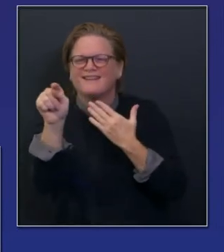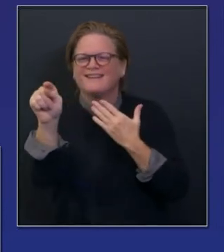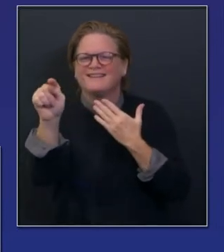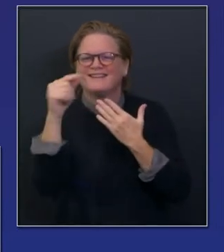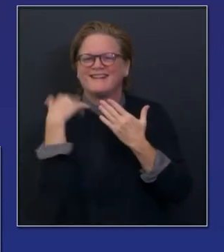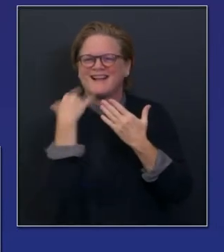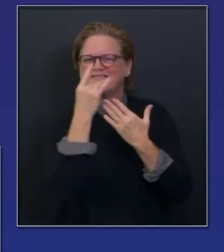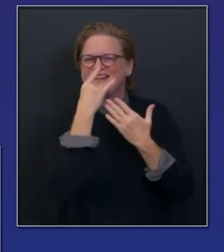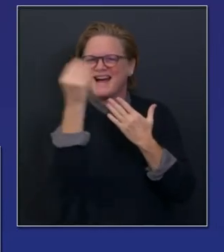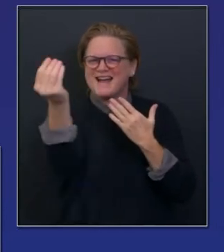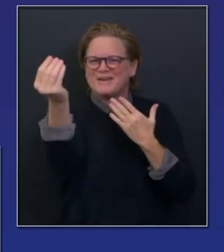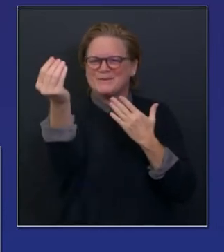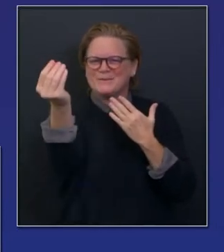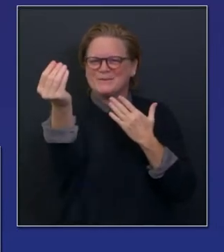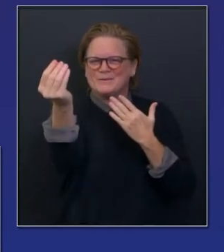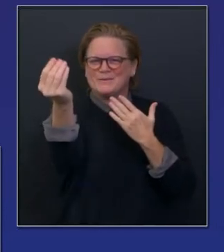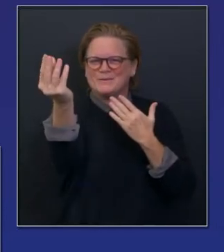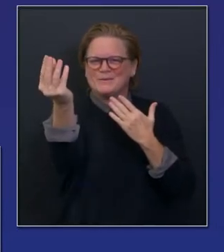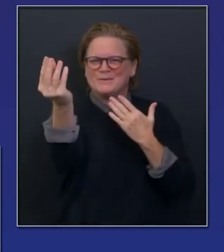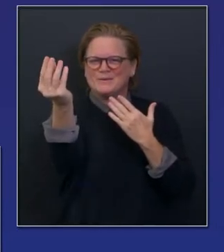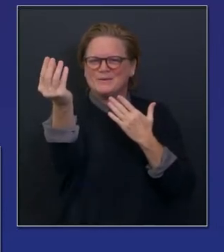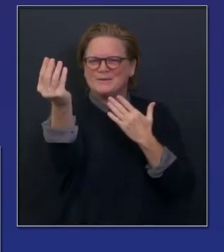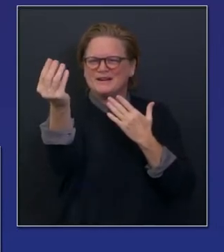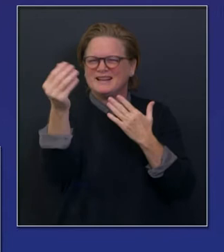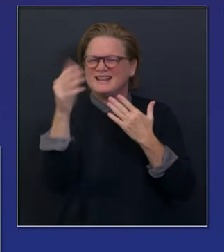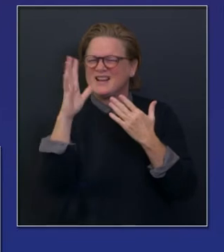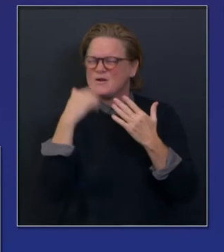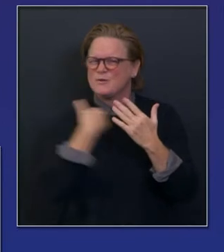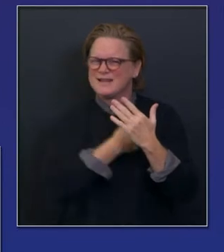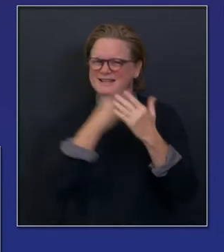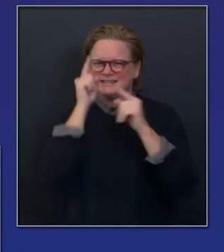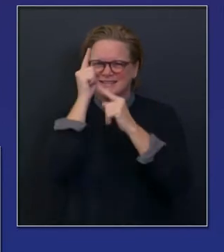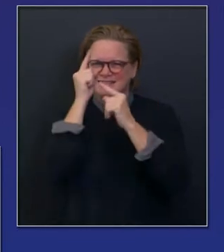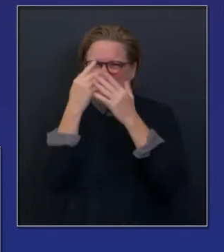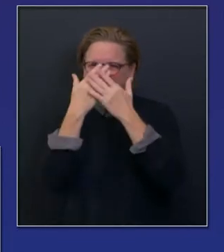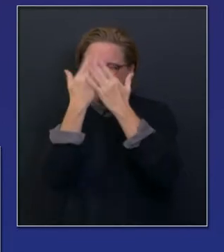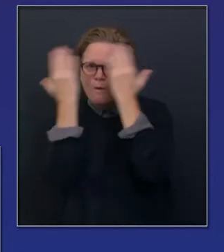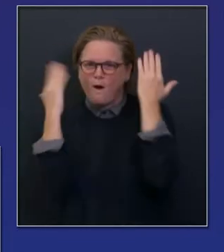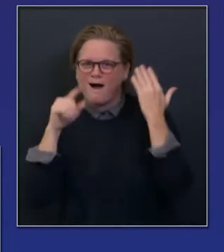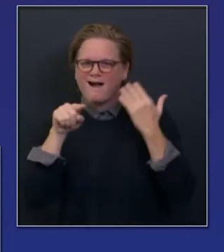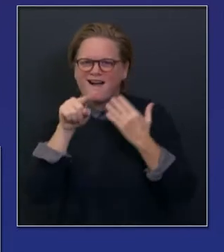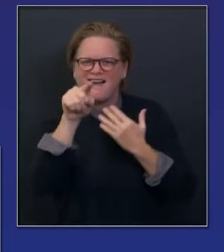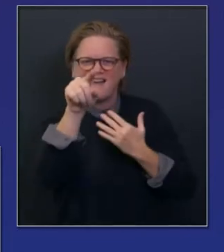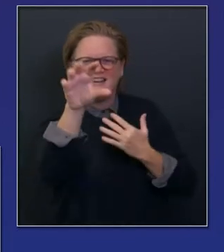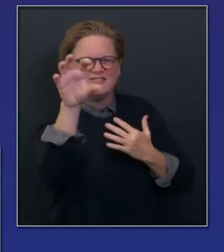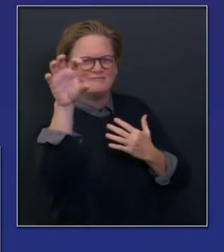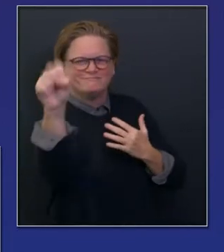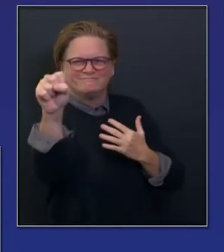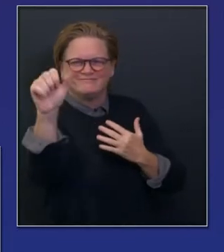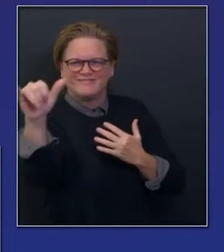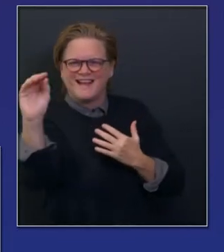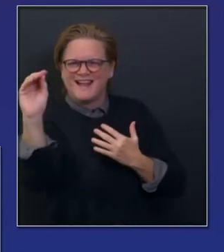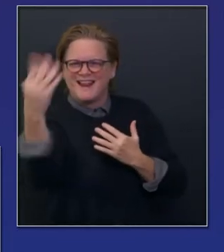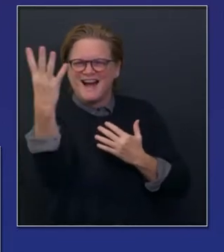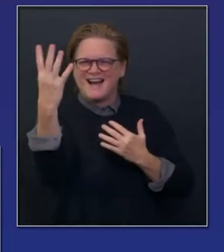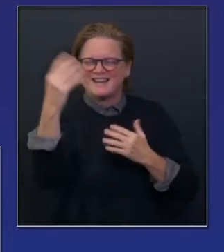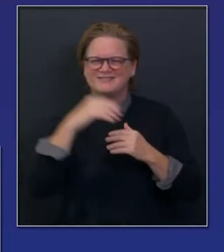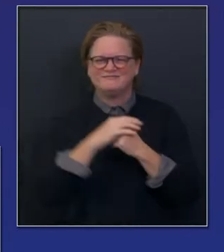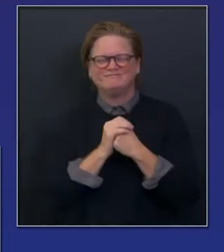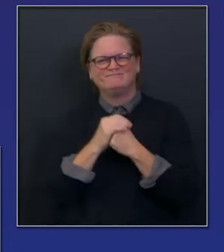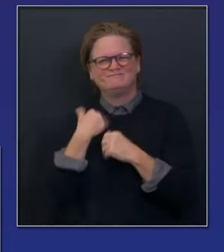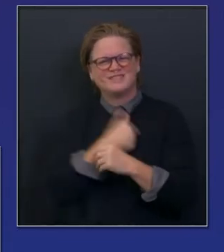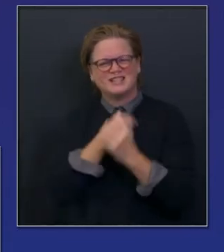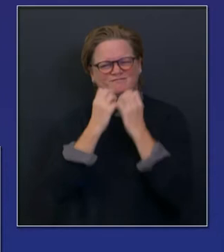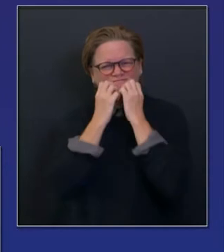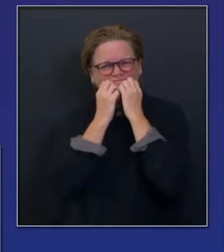unas 48 horas optimistas. O sea, finalmente estamos viendo el uso de la vacuna. Estamos